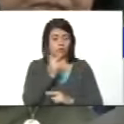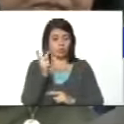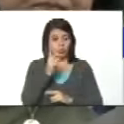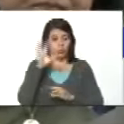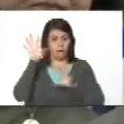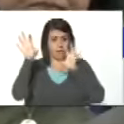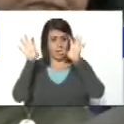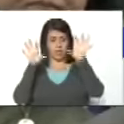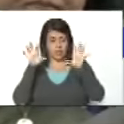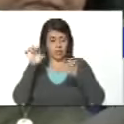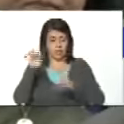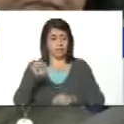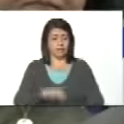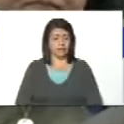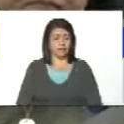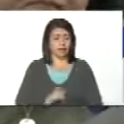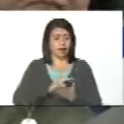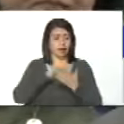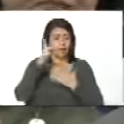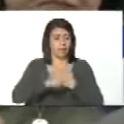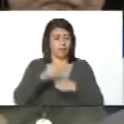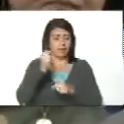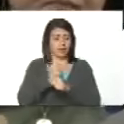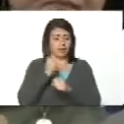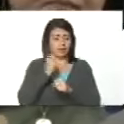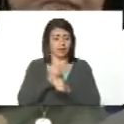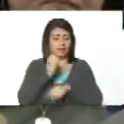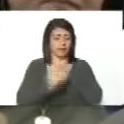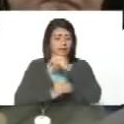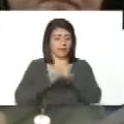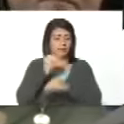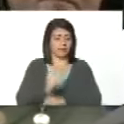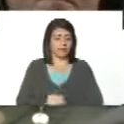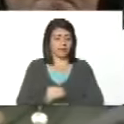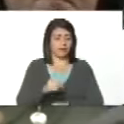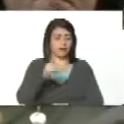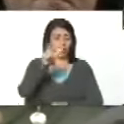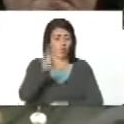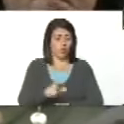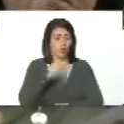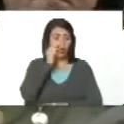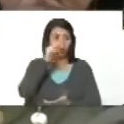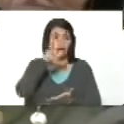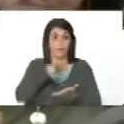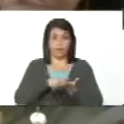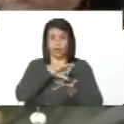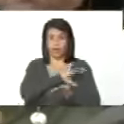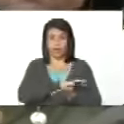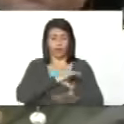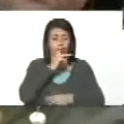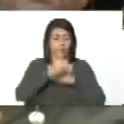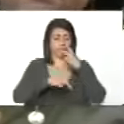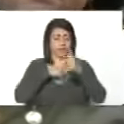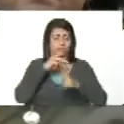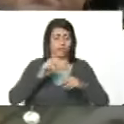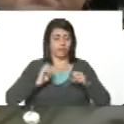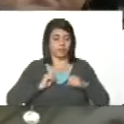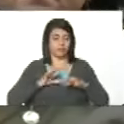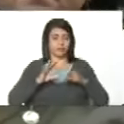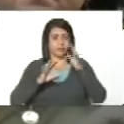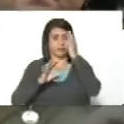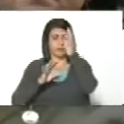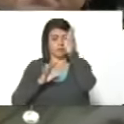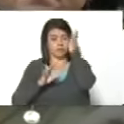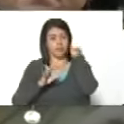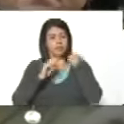bilaterales en nuestros países. Un plan de trabajo que generó este compañero y que aprobamos en la Comisión de Política Exterior,